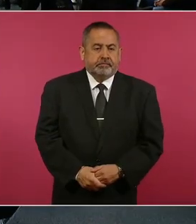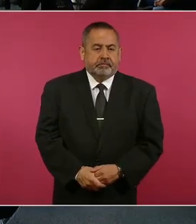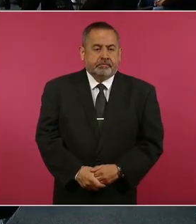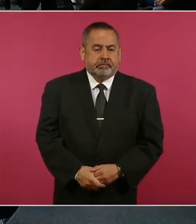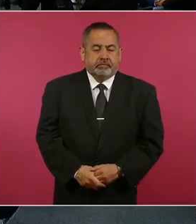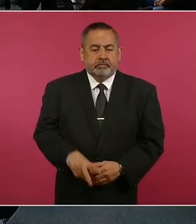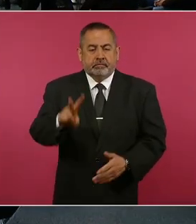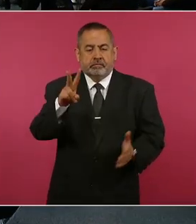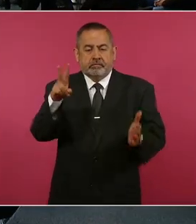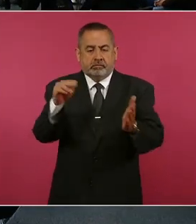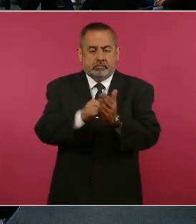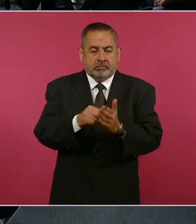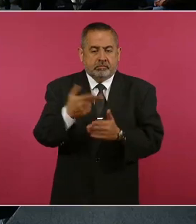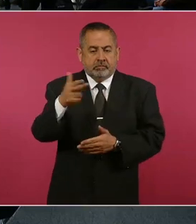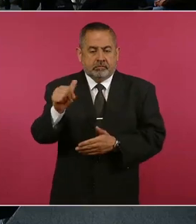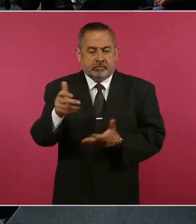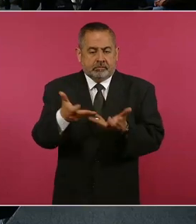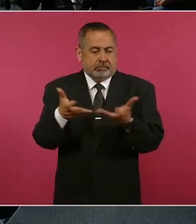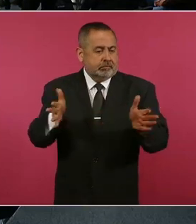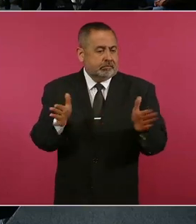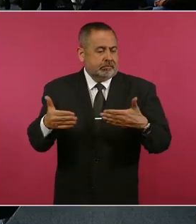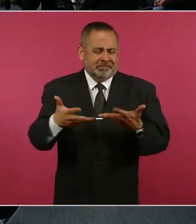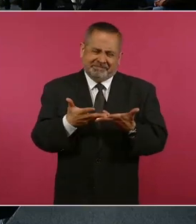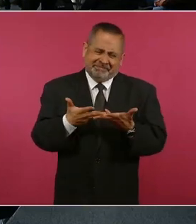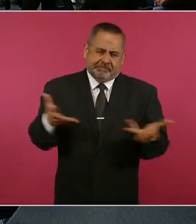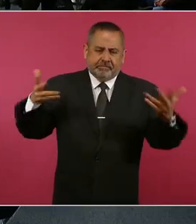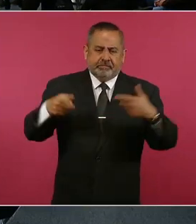Son 2,000 hectáreas.